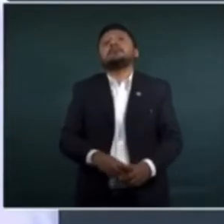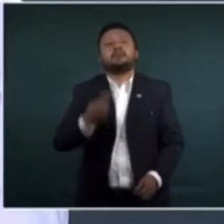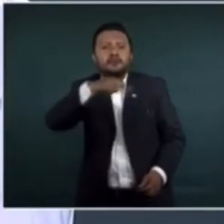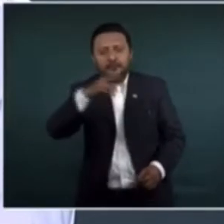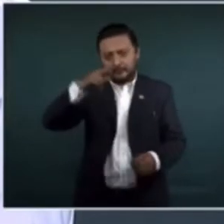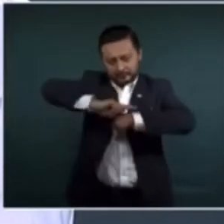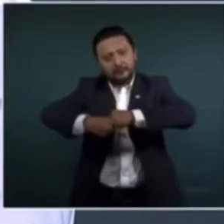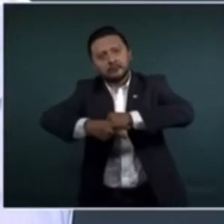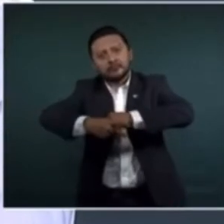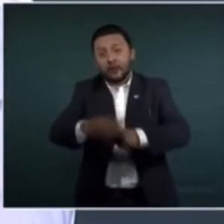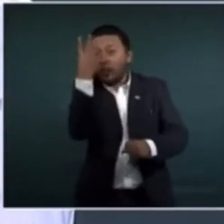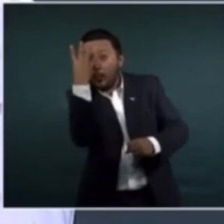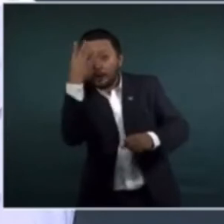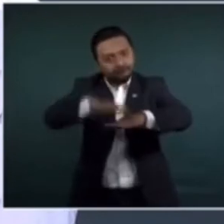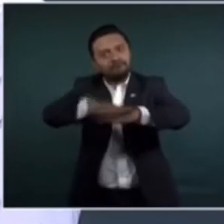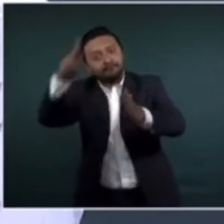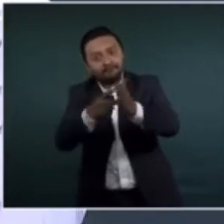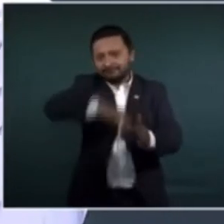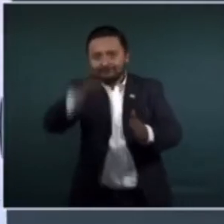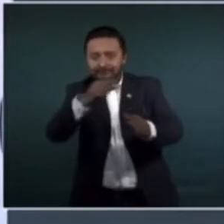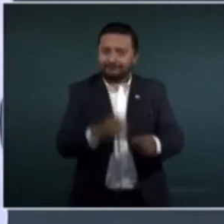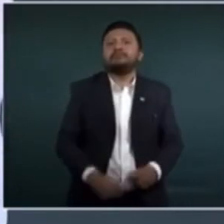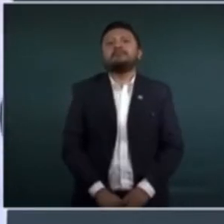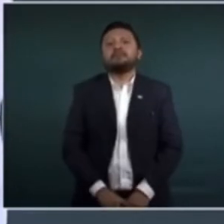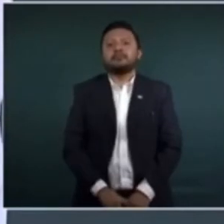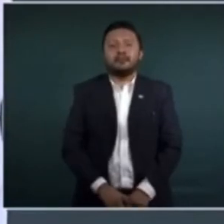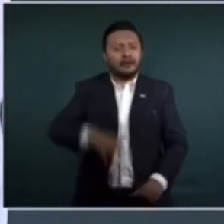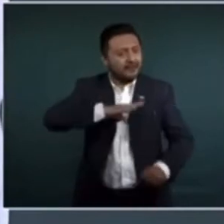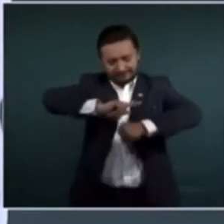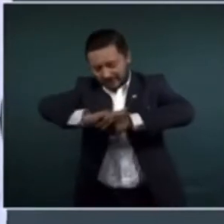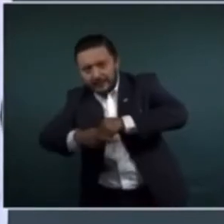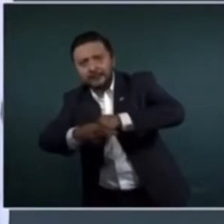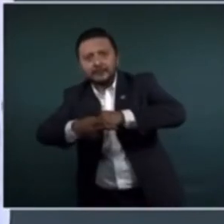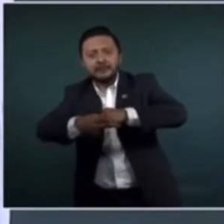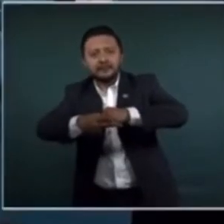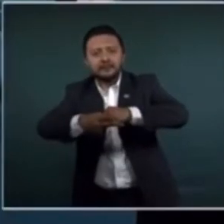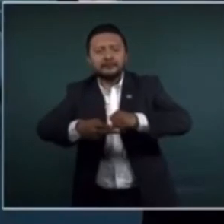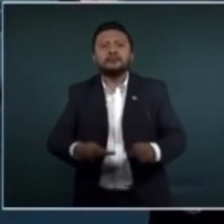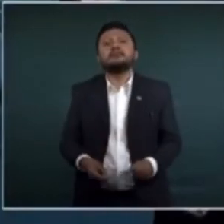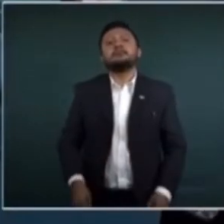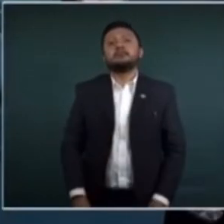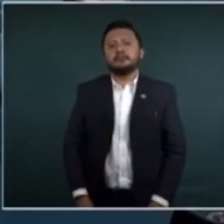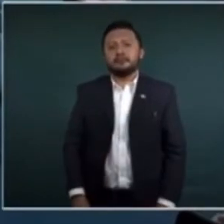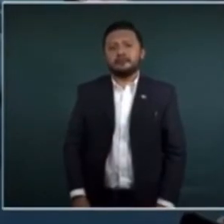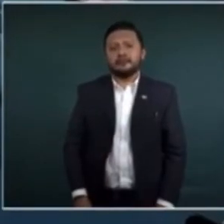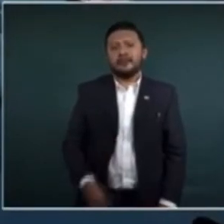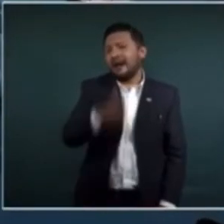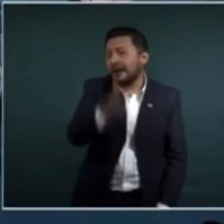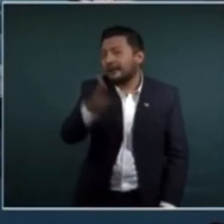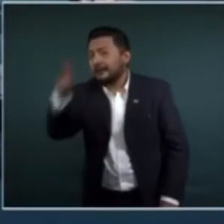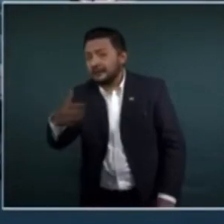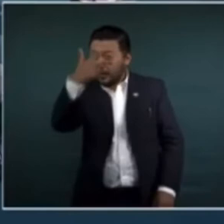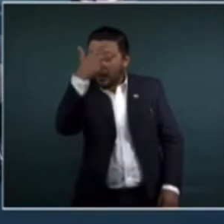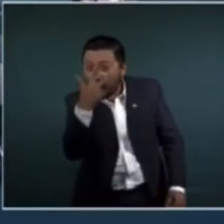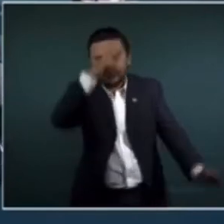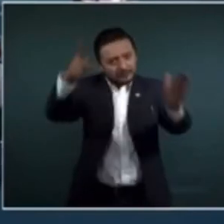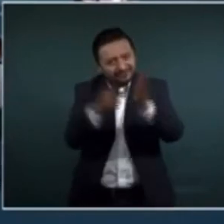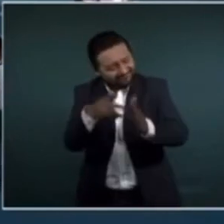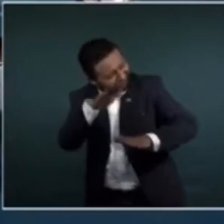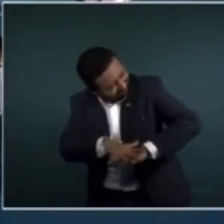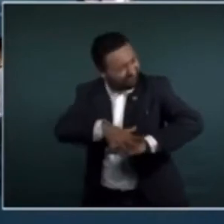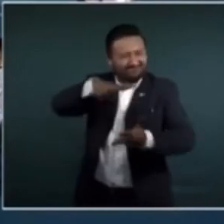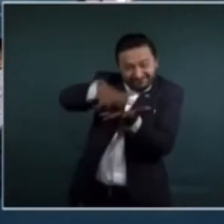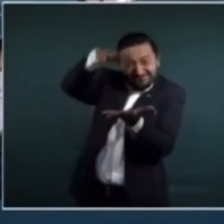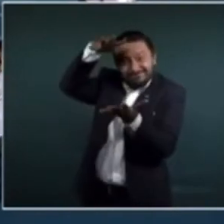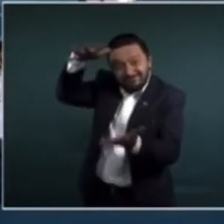nuestro país. 4 veces más. Y hay países de Europa donde han habido hasta 8 veces más